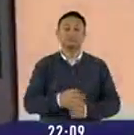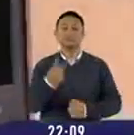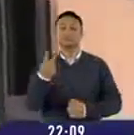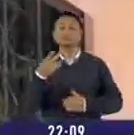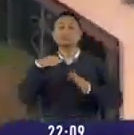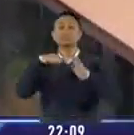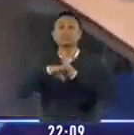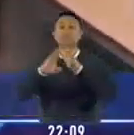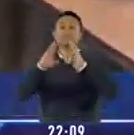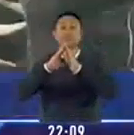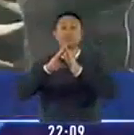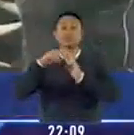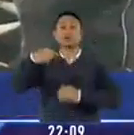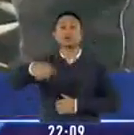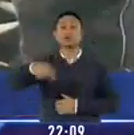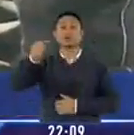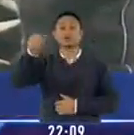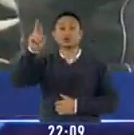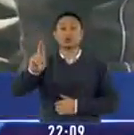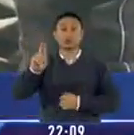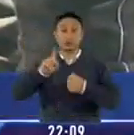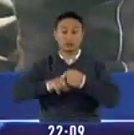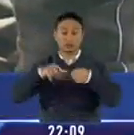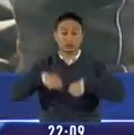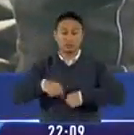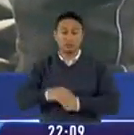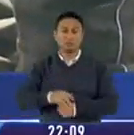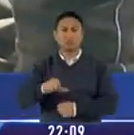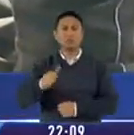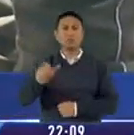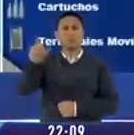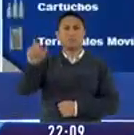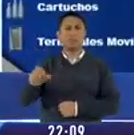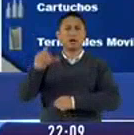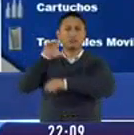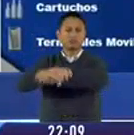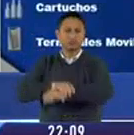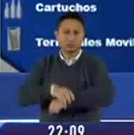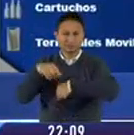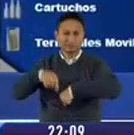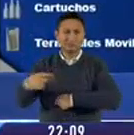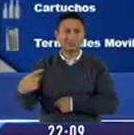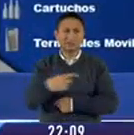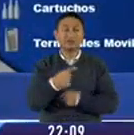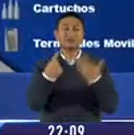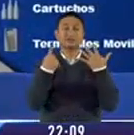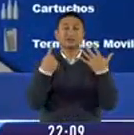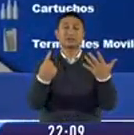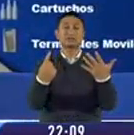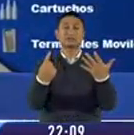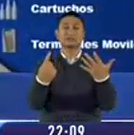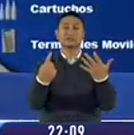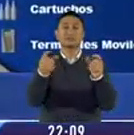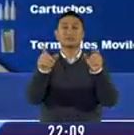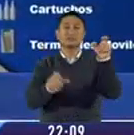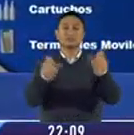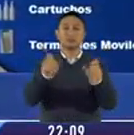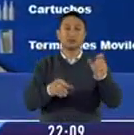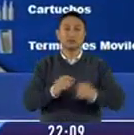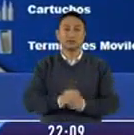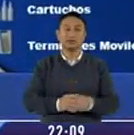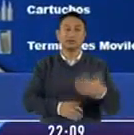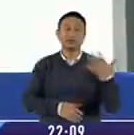allanamientos realizados en Quitumbe, al sur de la capital, capturaron a otra persona. En total, la banda estaba conformada por 6 sujetos,